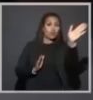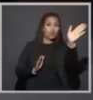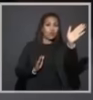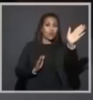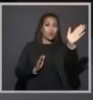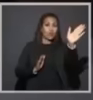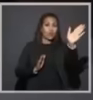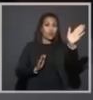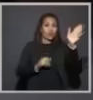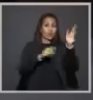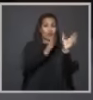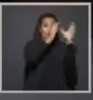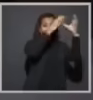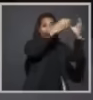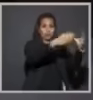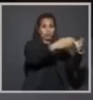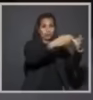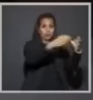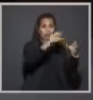Ok, gracias.